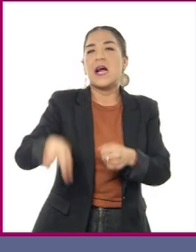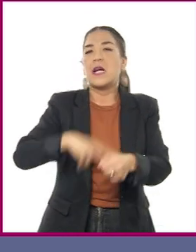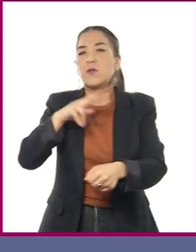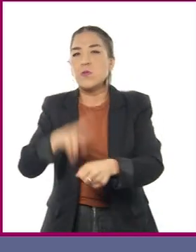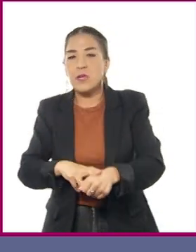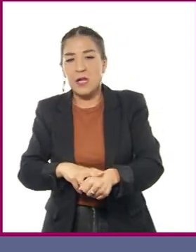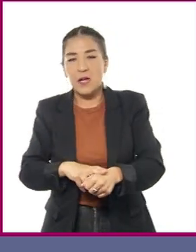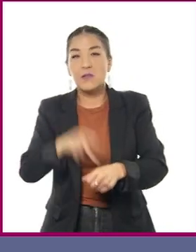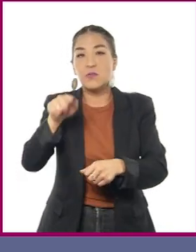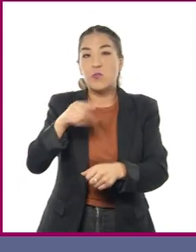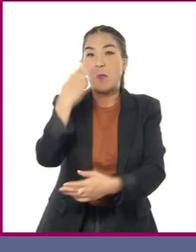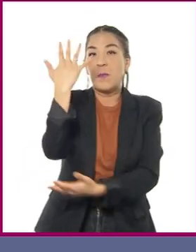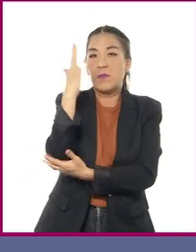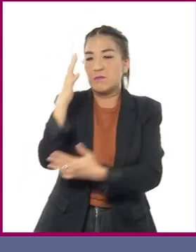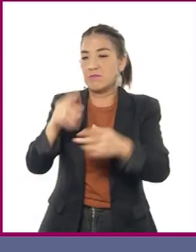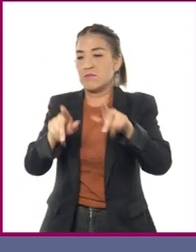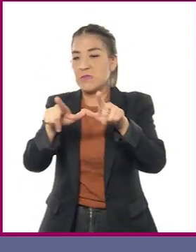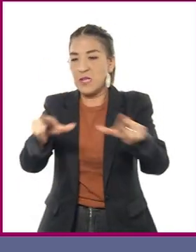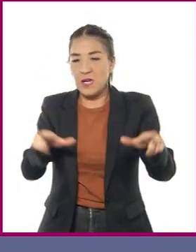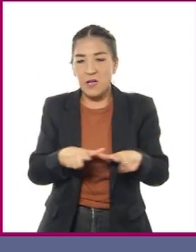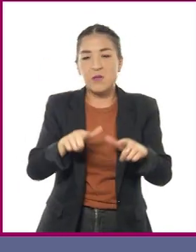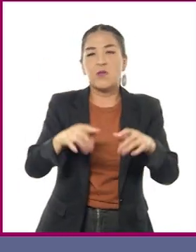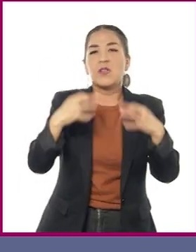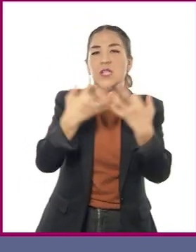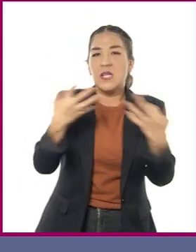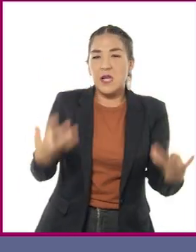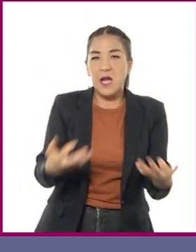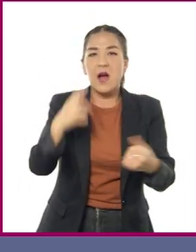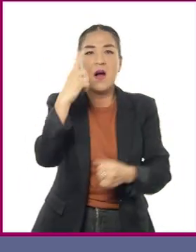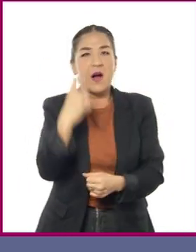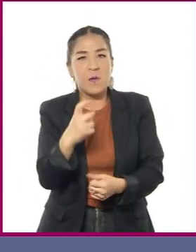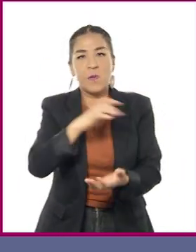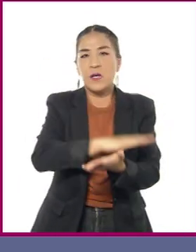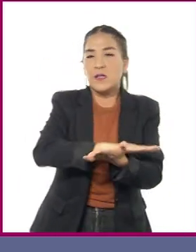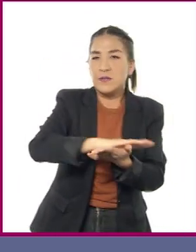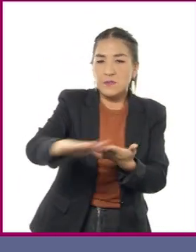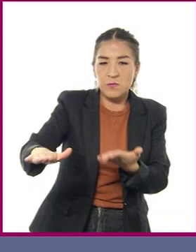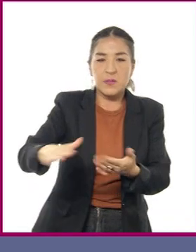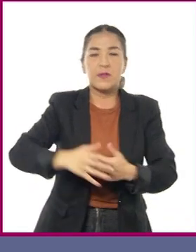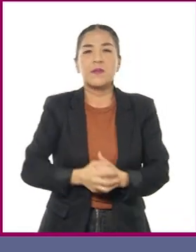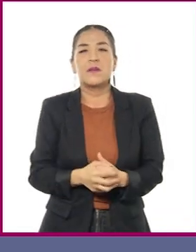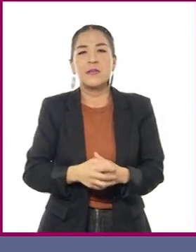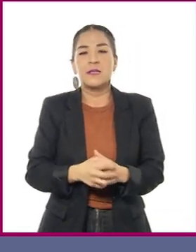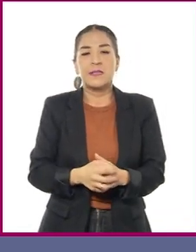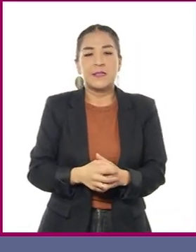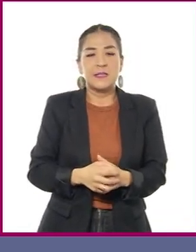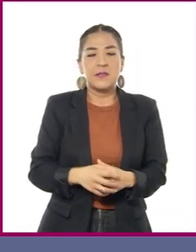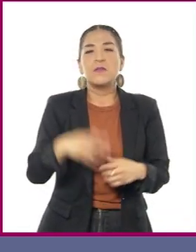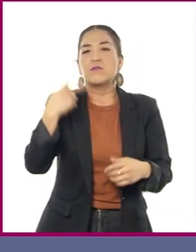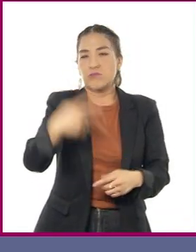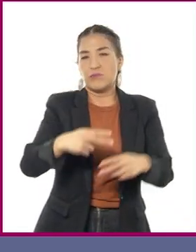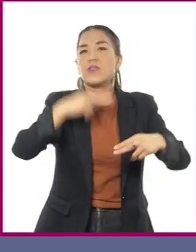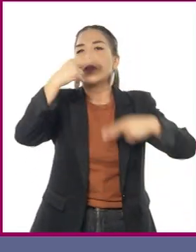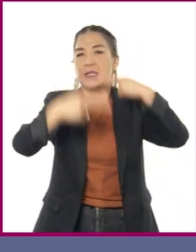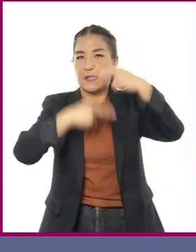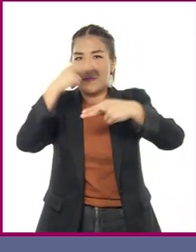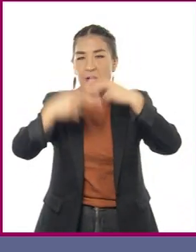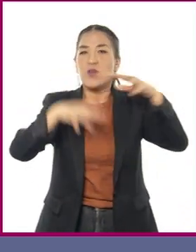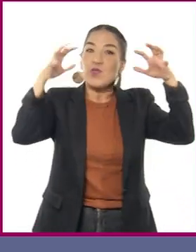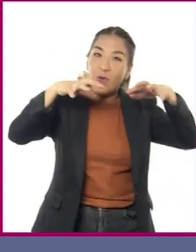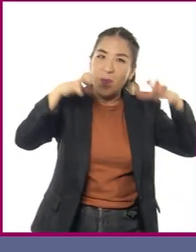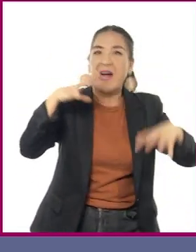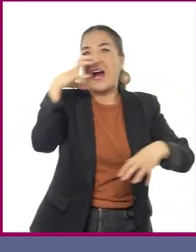naturales, los recursos naturales que ya indiqué, agua, suelo, vegetación, el propio clima,